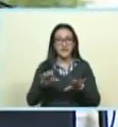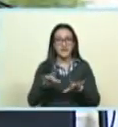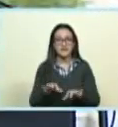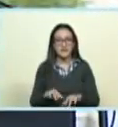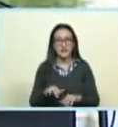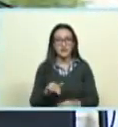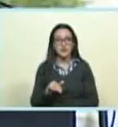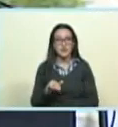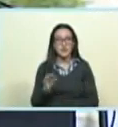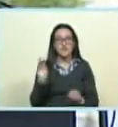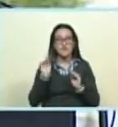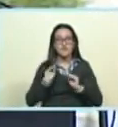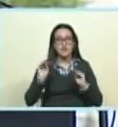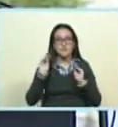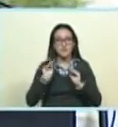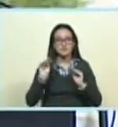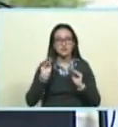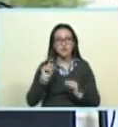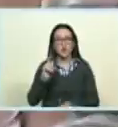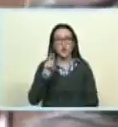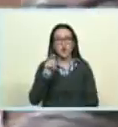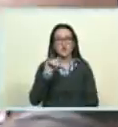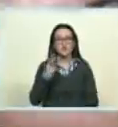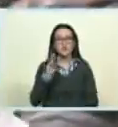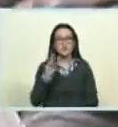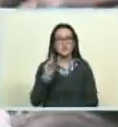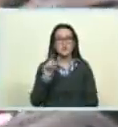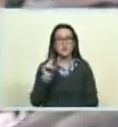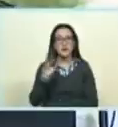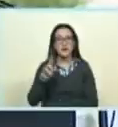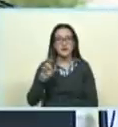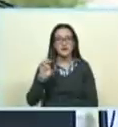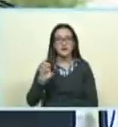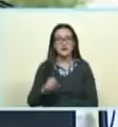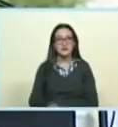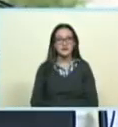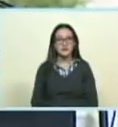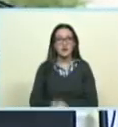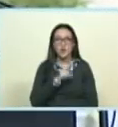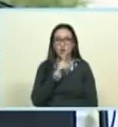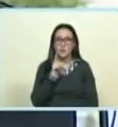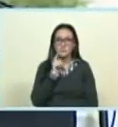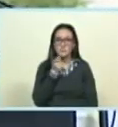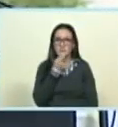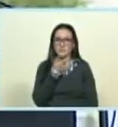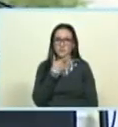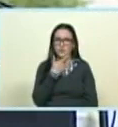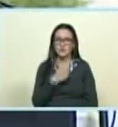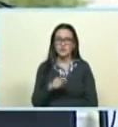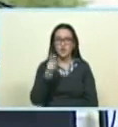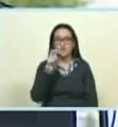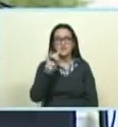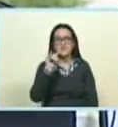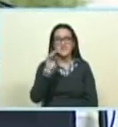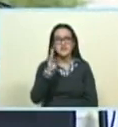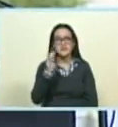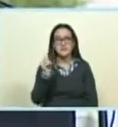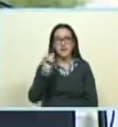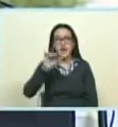Secretaria de Formación, Tibaire Terán. Qué nombre tan bonito, Tibaire. Parece